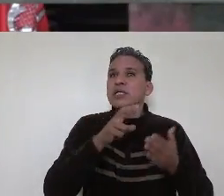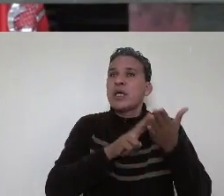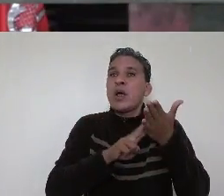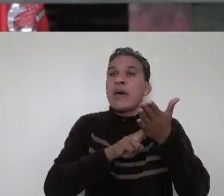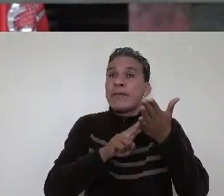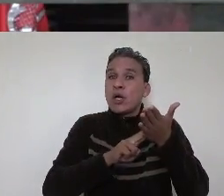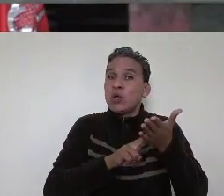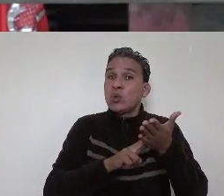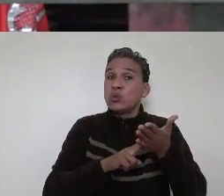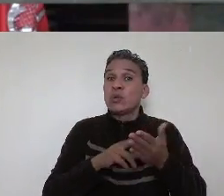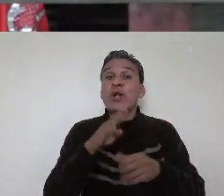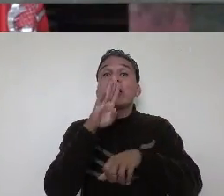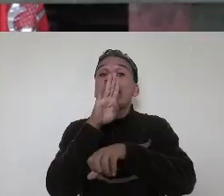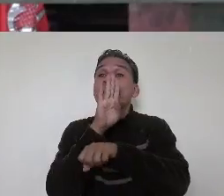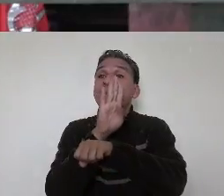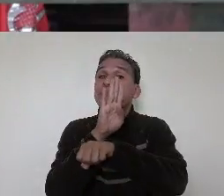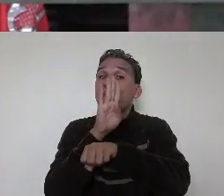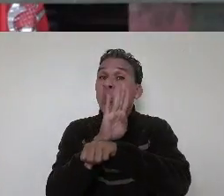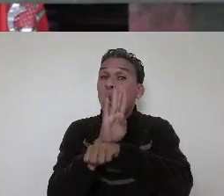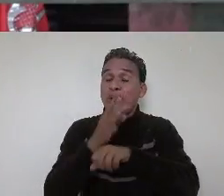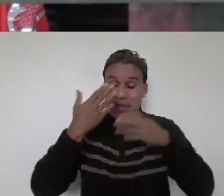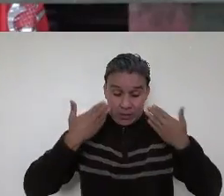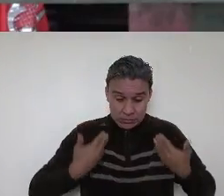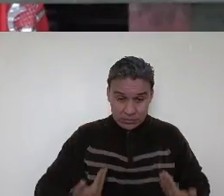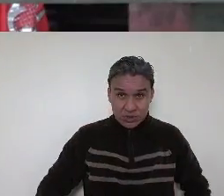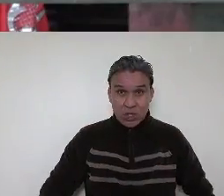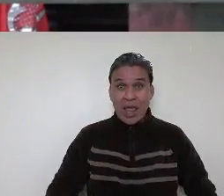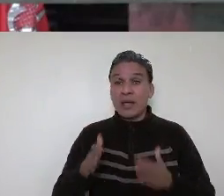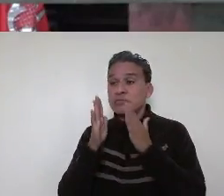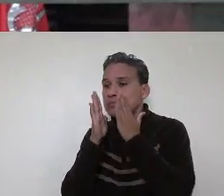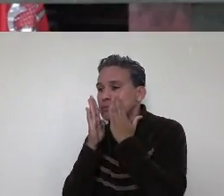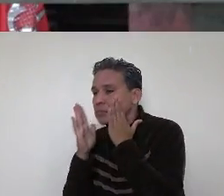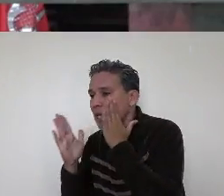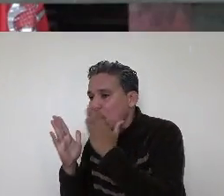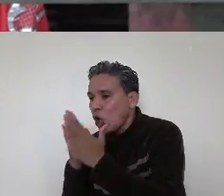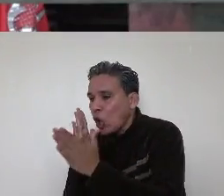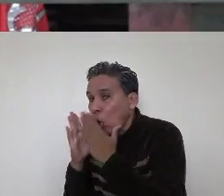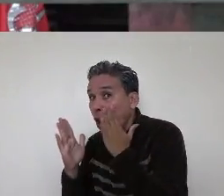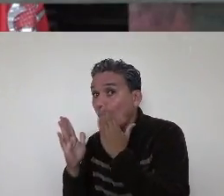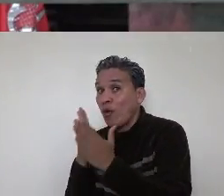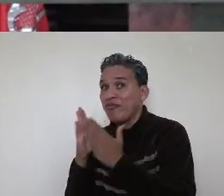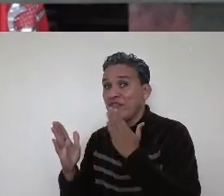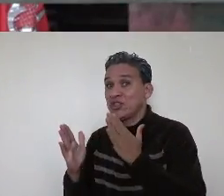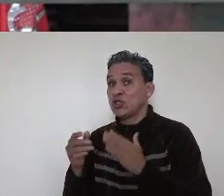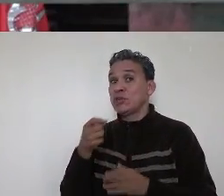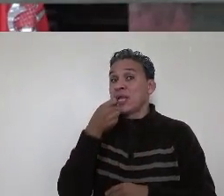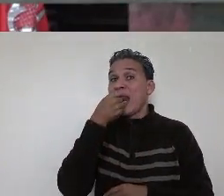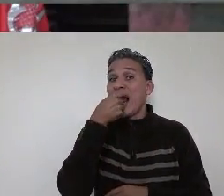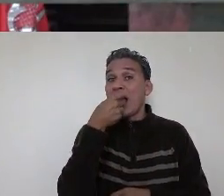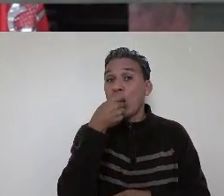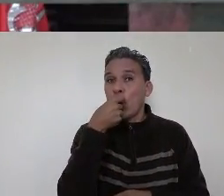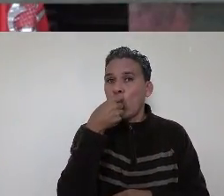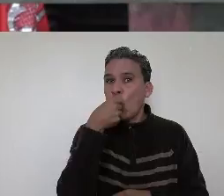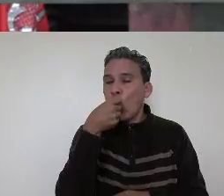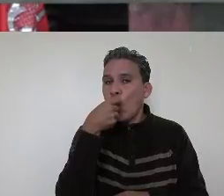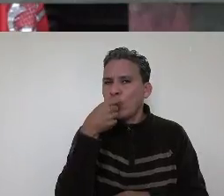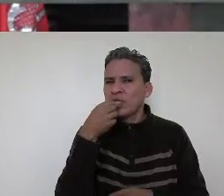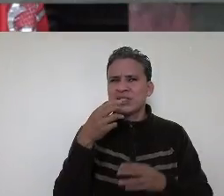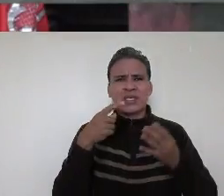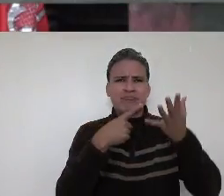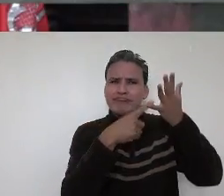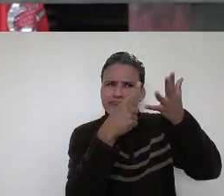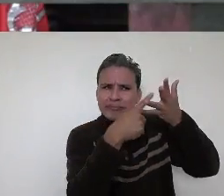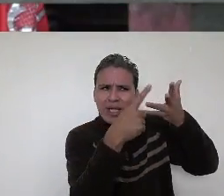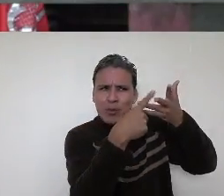eso tenemos la confesión, el sacramento de la penitencia y tantas cosas que